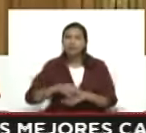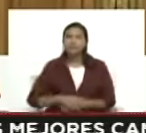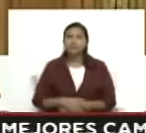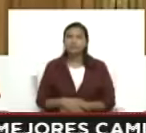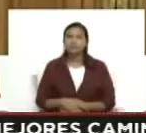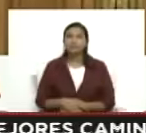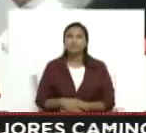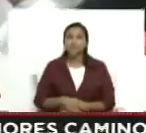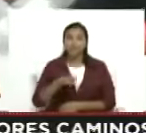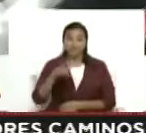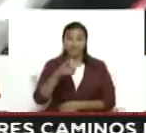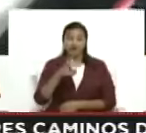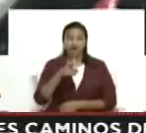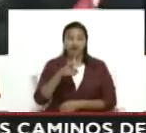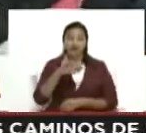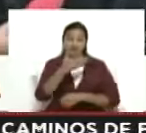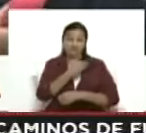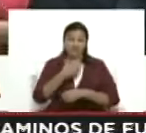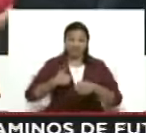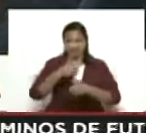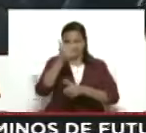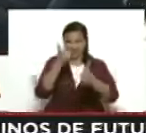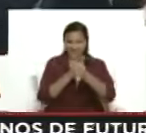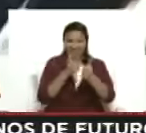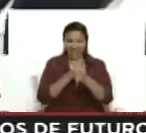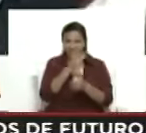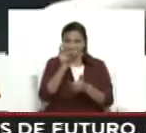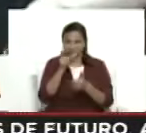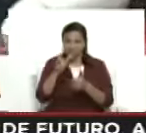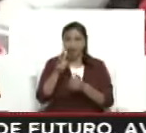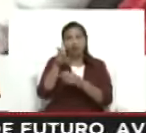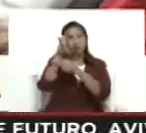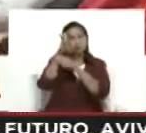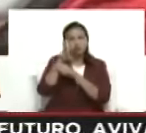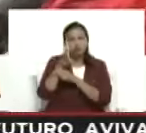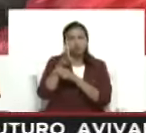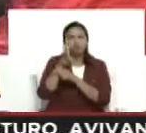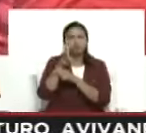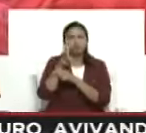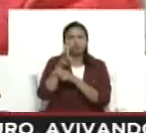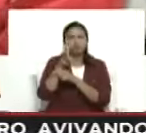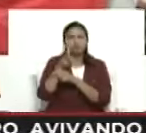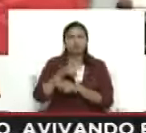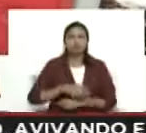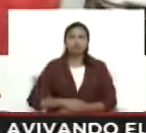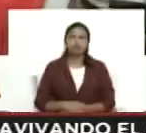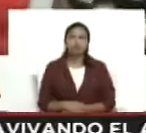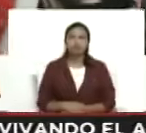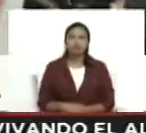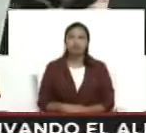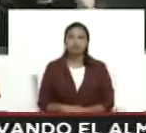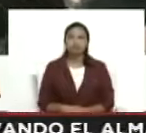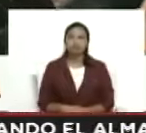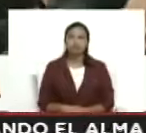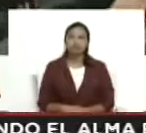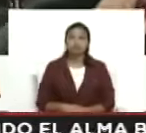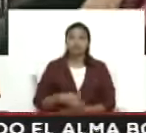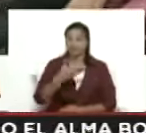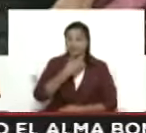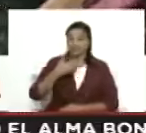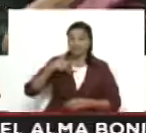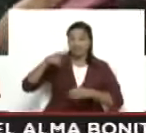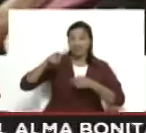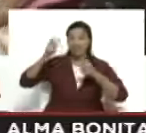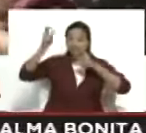la vicepresidencia. Ya el presidente Chávez, como cosa